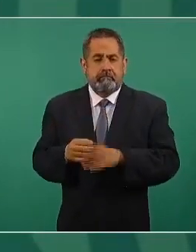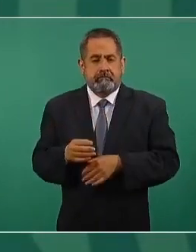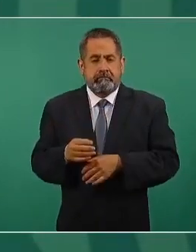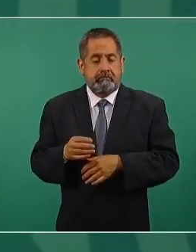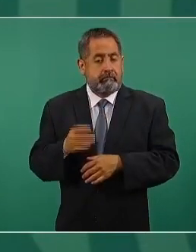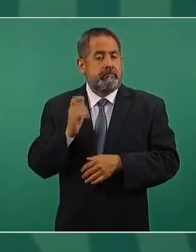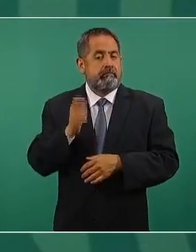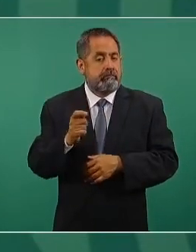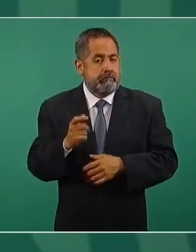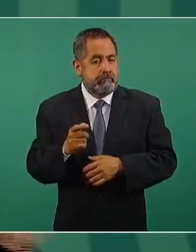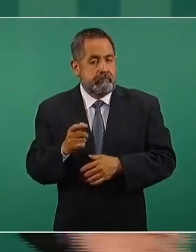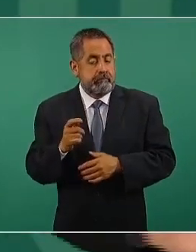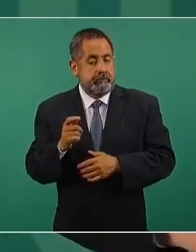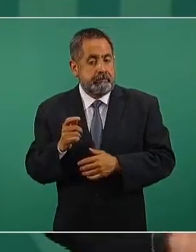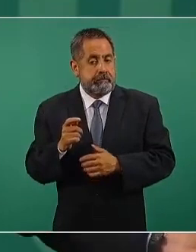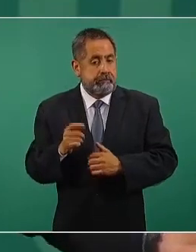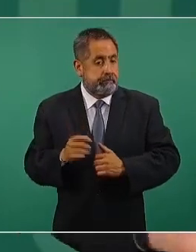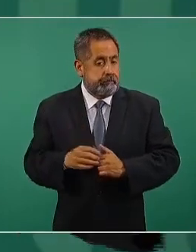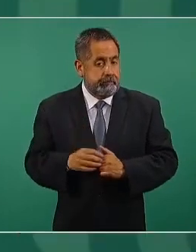cosa el que